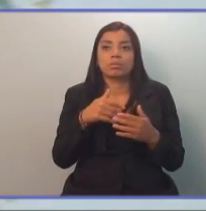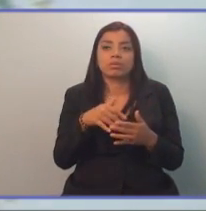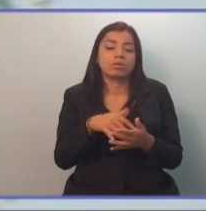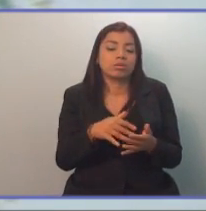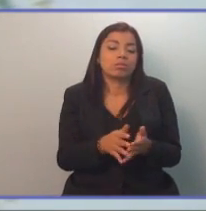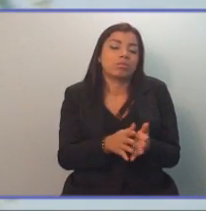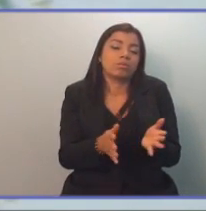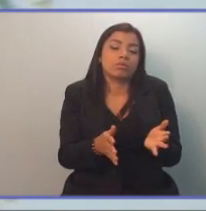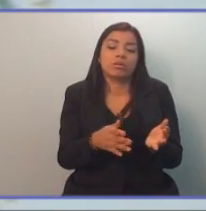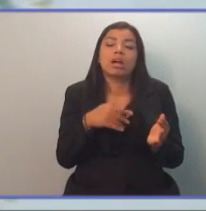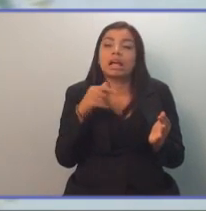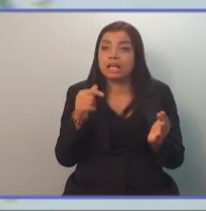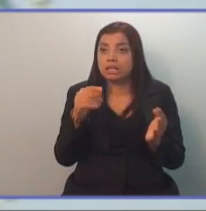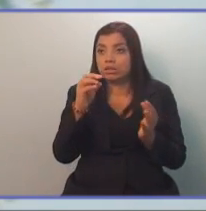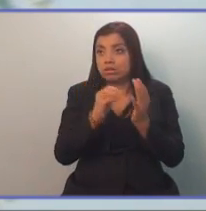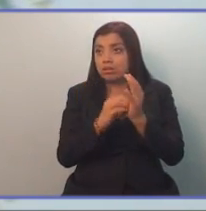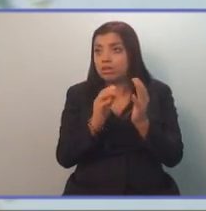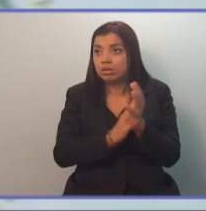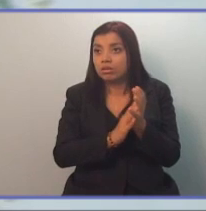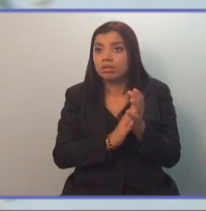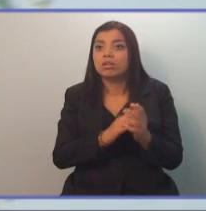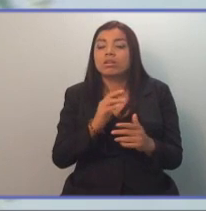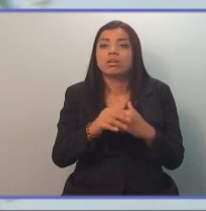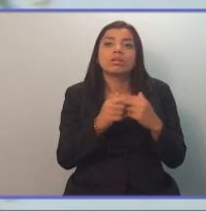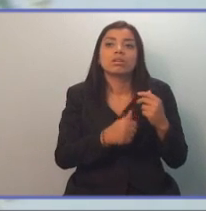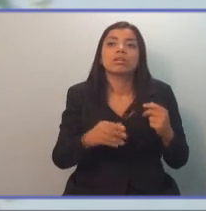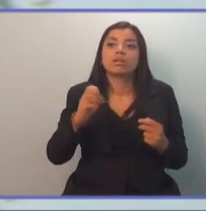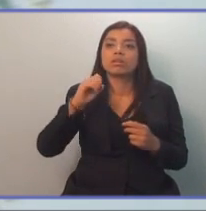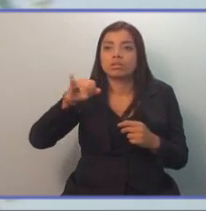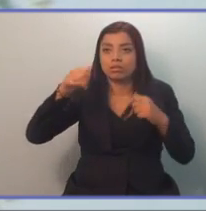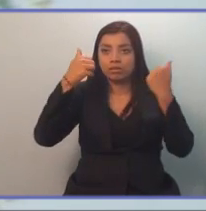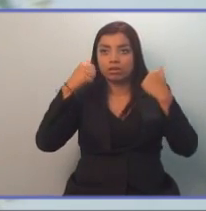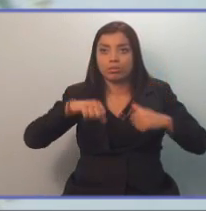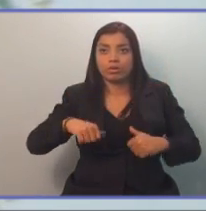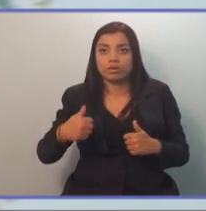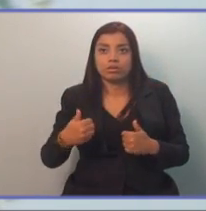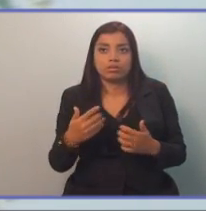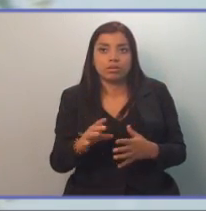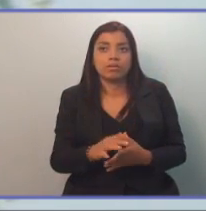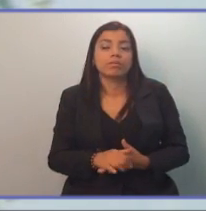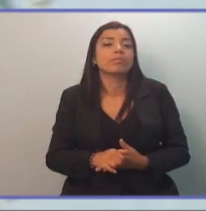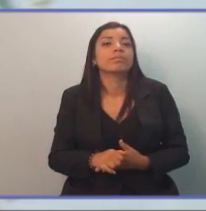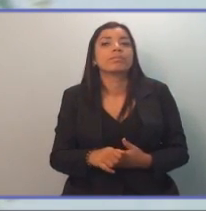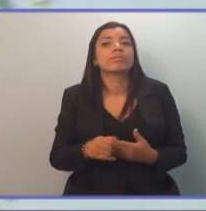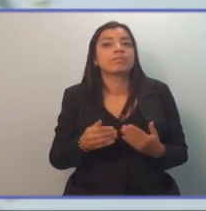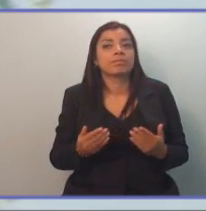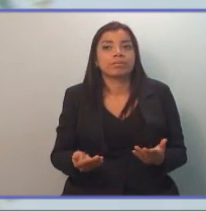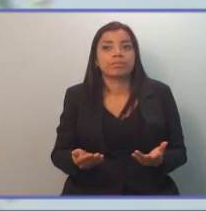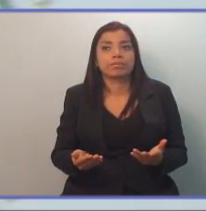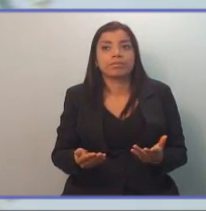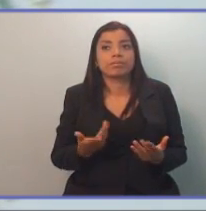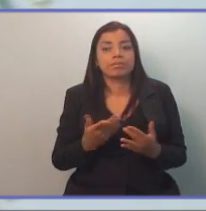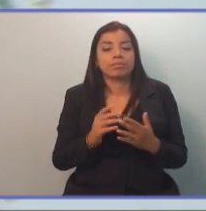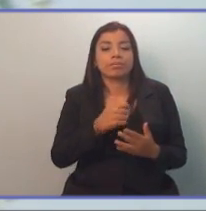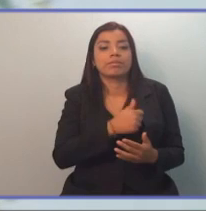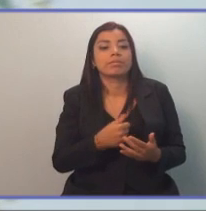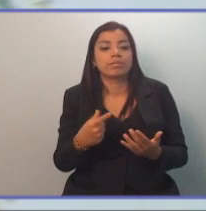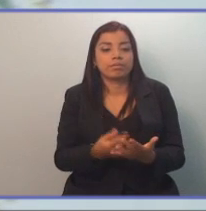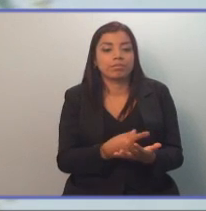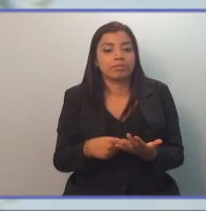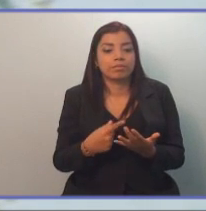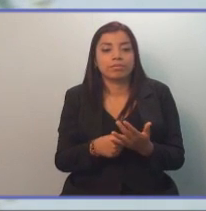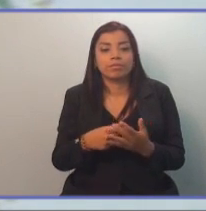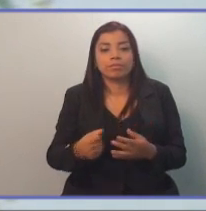hecho eso así quedó establecido. Corte Plena ya había tomado ese acuerdo. El decir que tanto las discusiones como